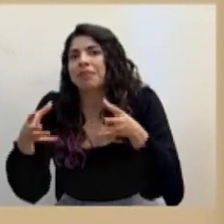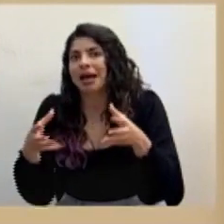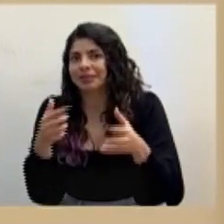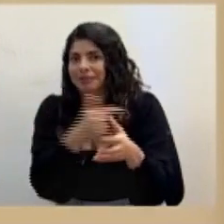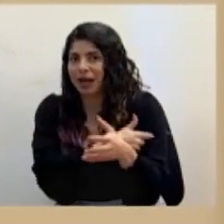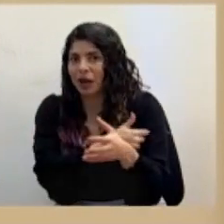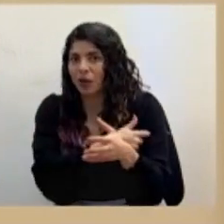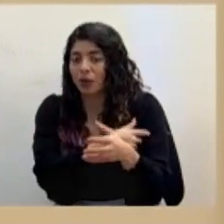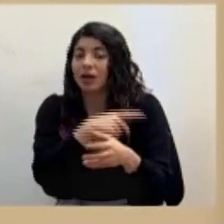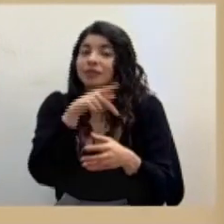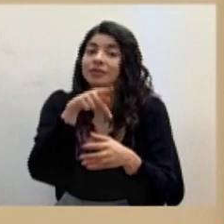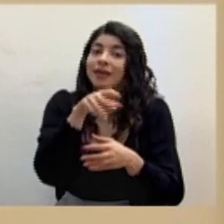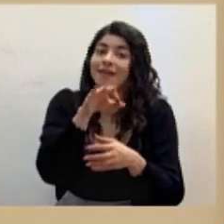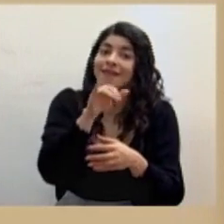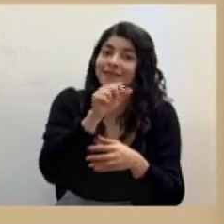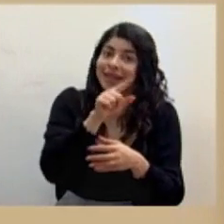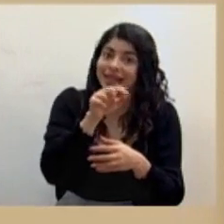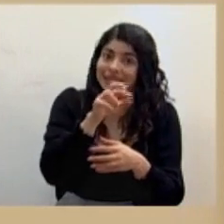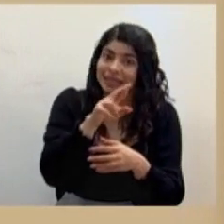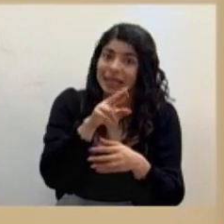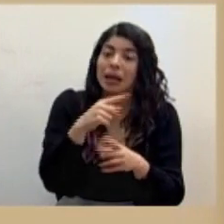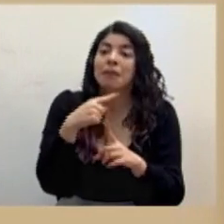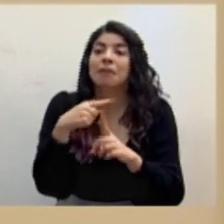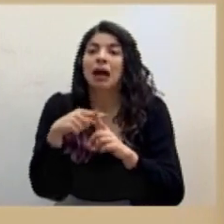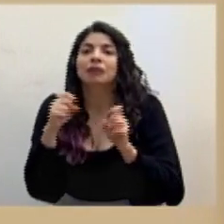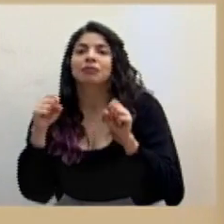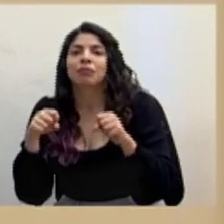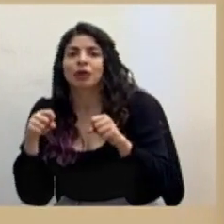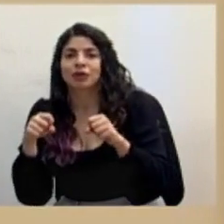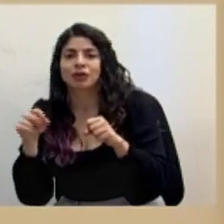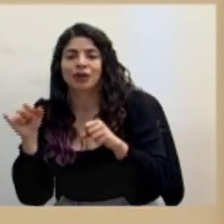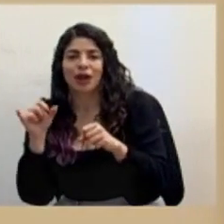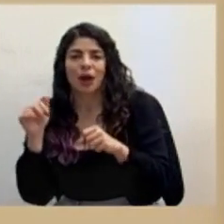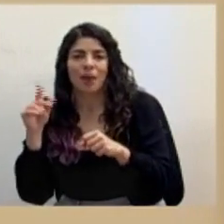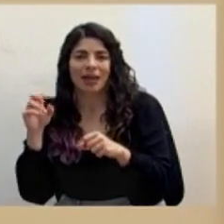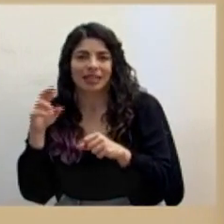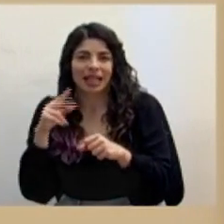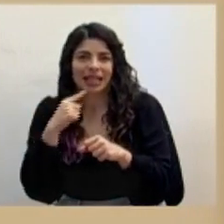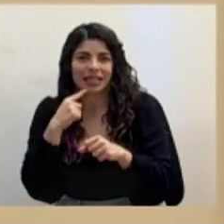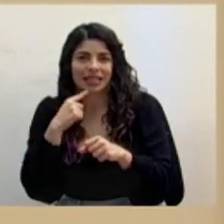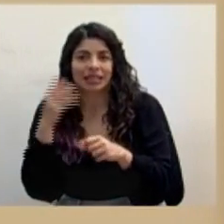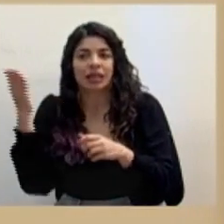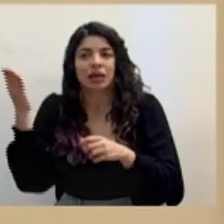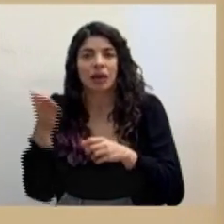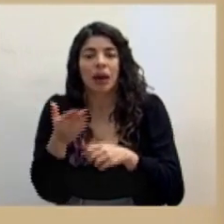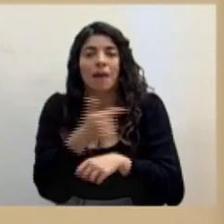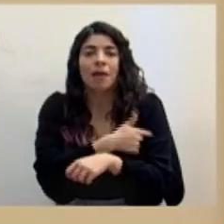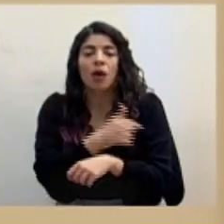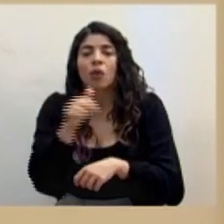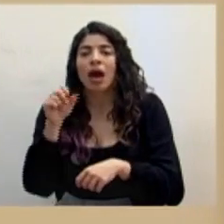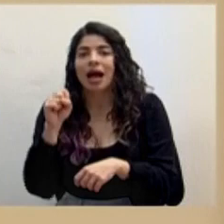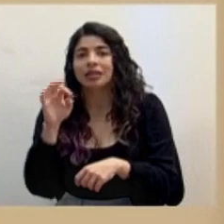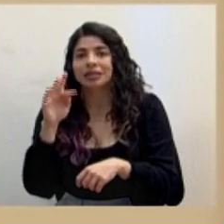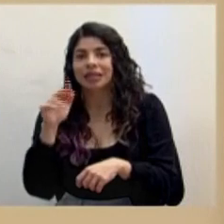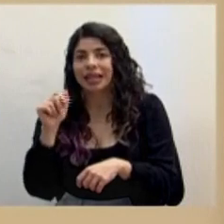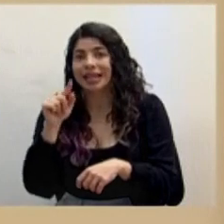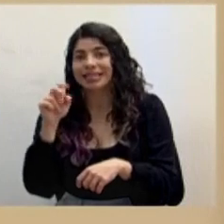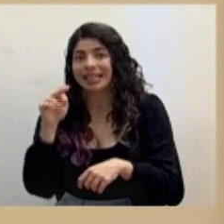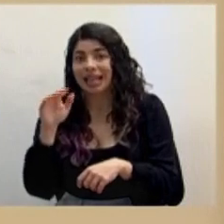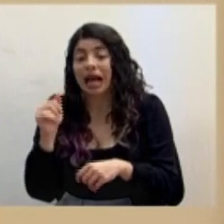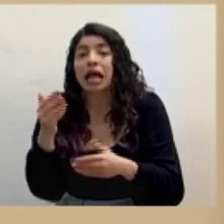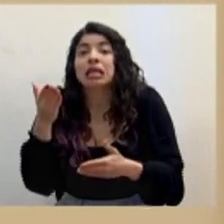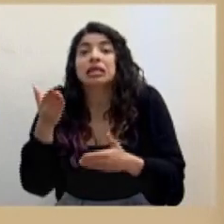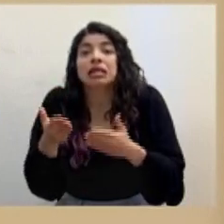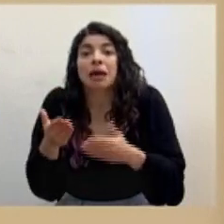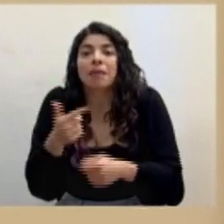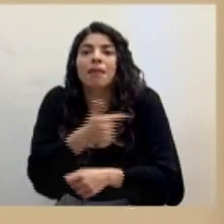no solamente de Pfizer, sino que ya también muy probablemente, como menciona don Alexander, vamos a tener vacuna de AstraZeneca y tal vez inclusive